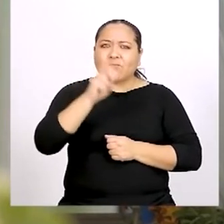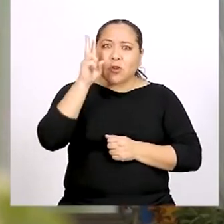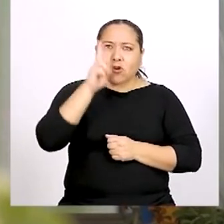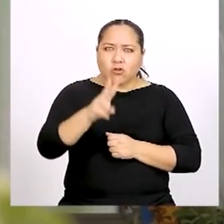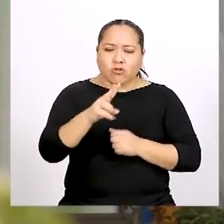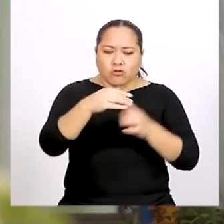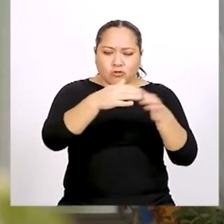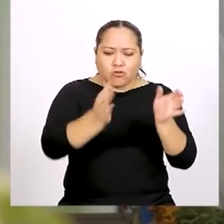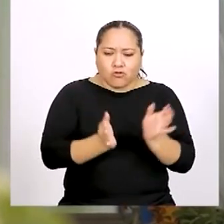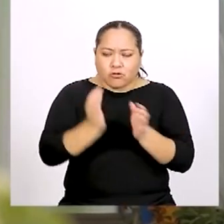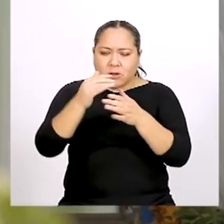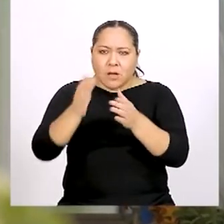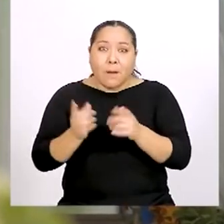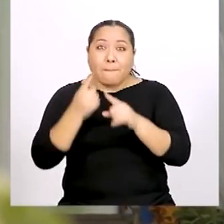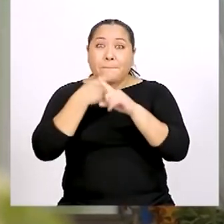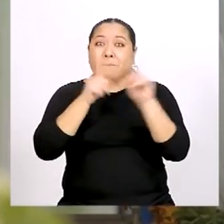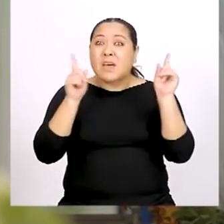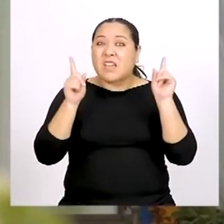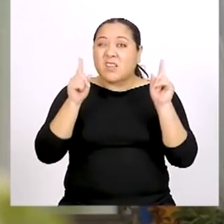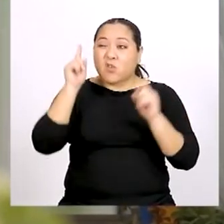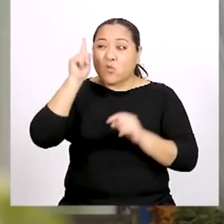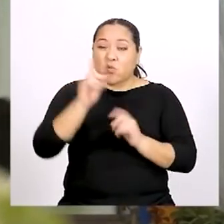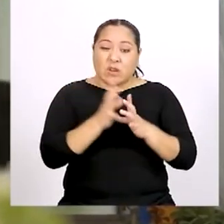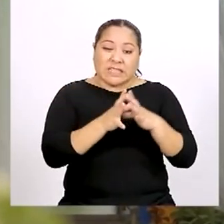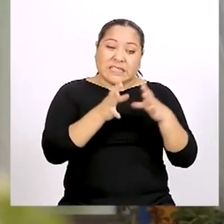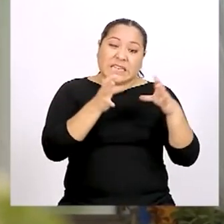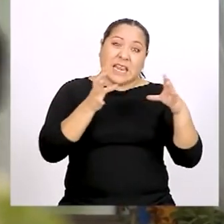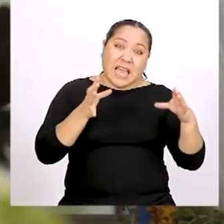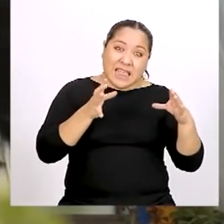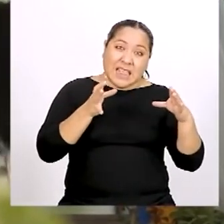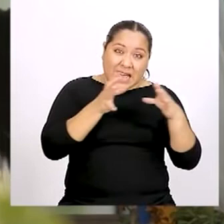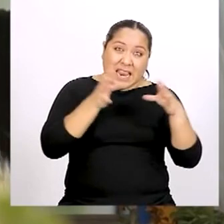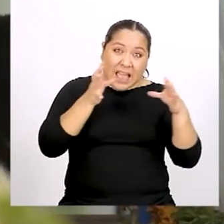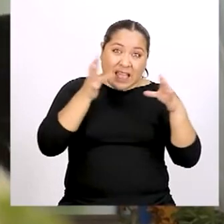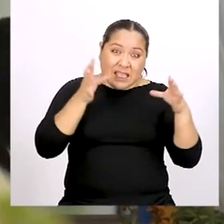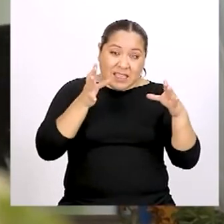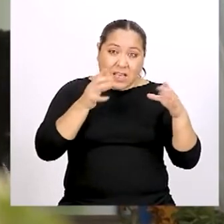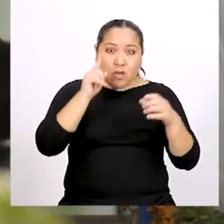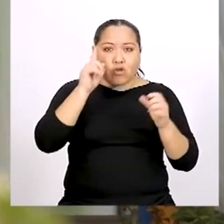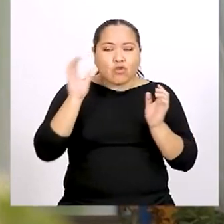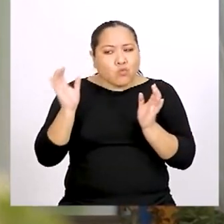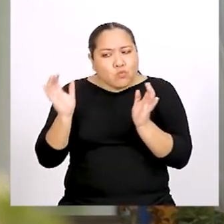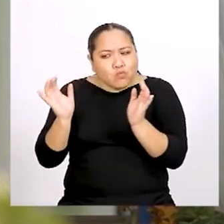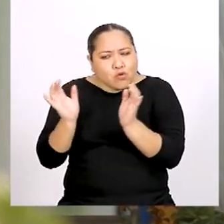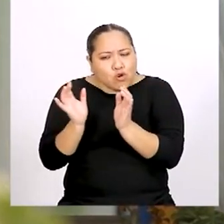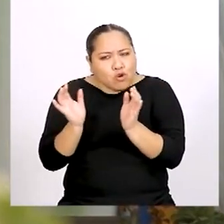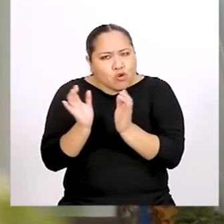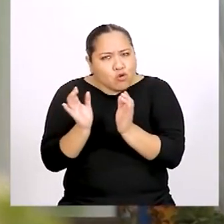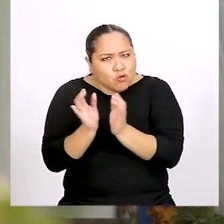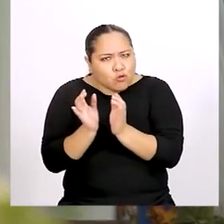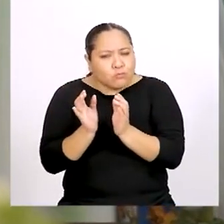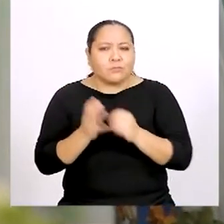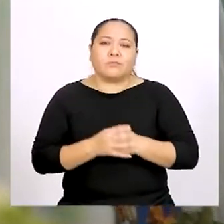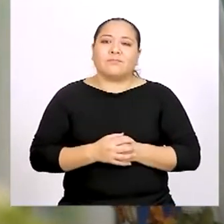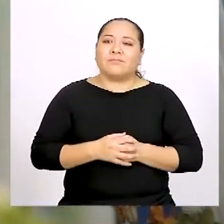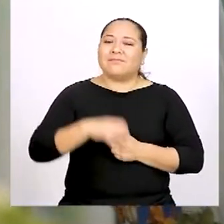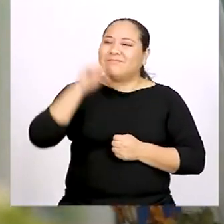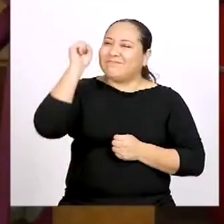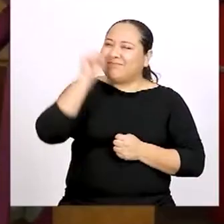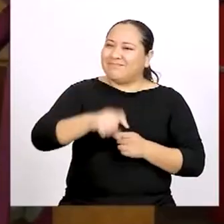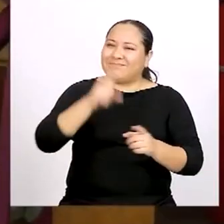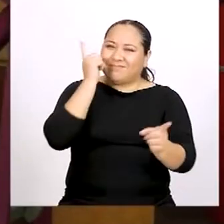Sí, los dos son tambores, pero uno es grande, grande, grande y el otro es